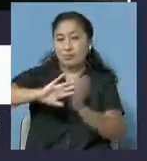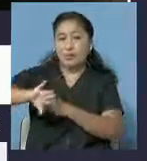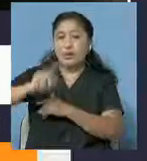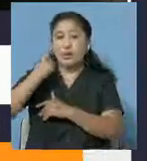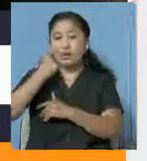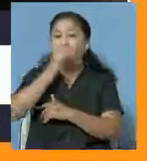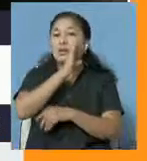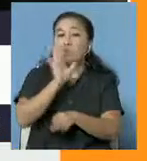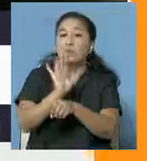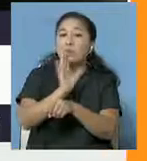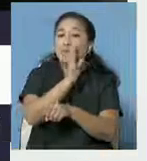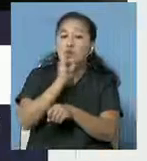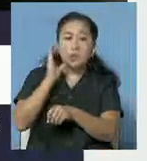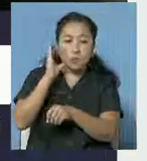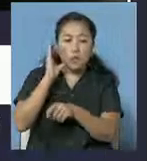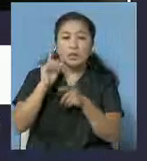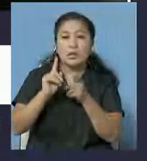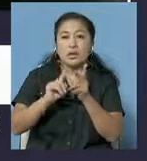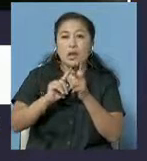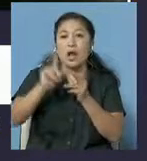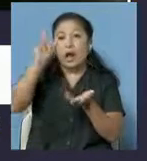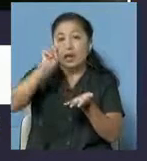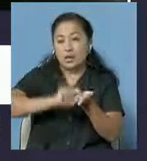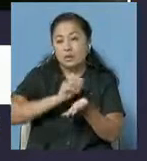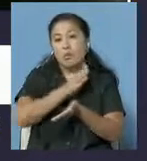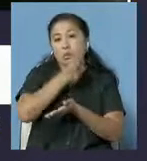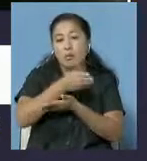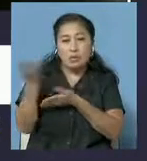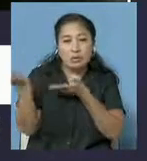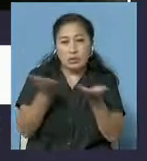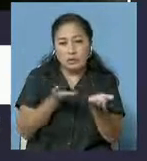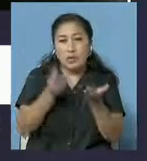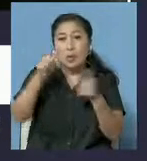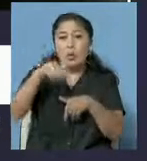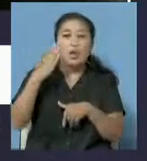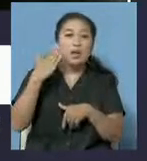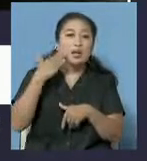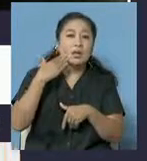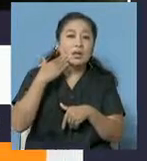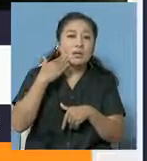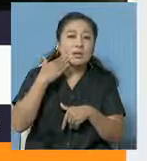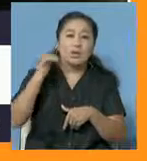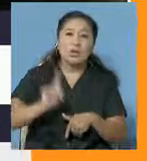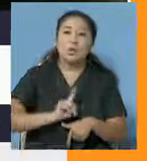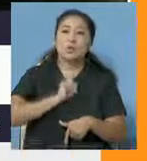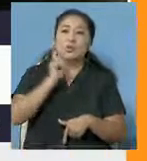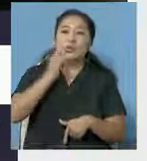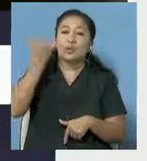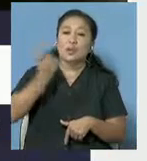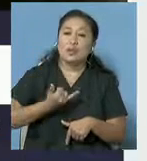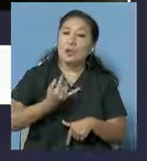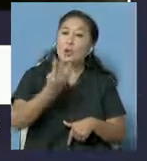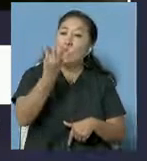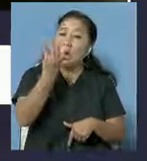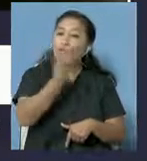intendente Jorge, estuvimos con gente de la legislatura también que nos invitó, y esta tarde el orgullo de tener a